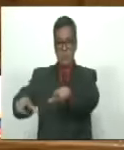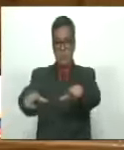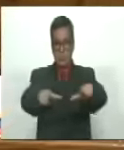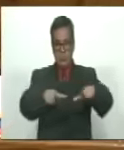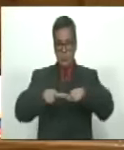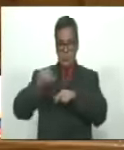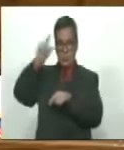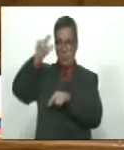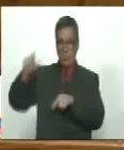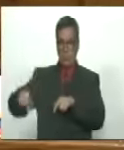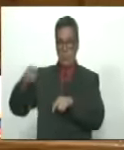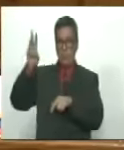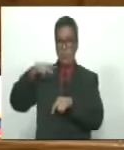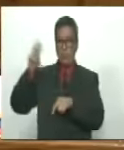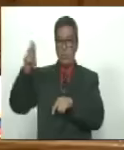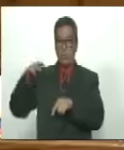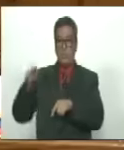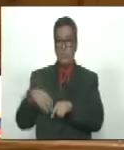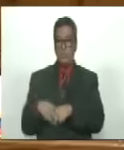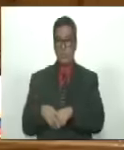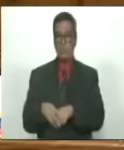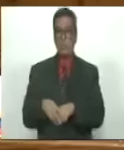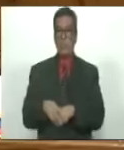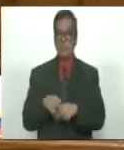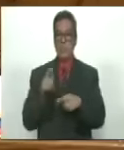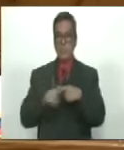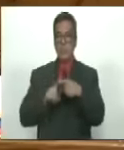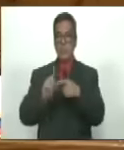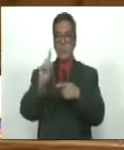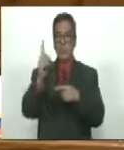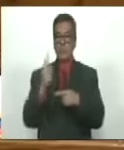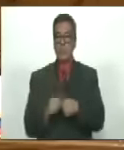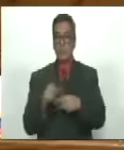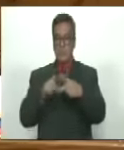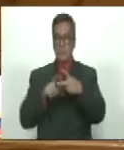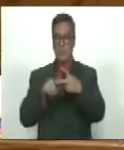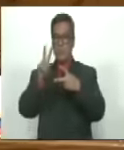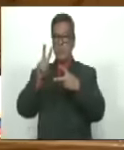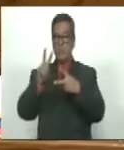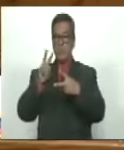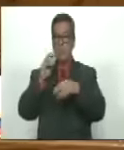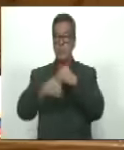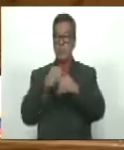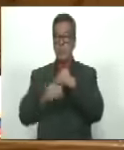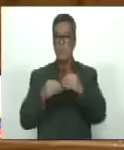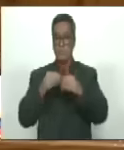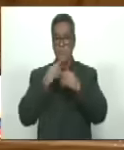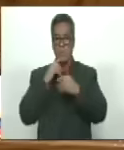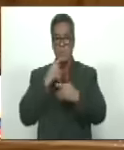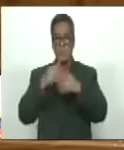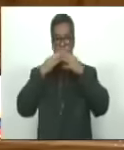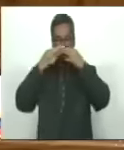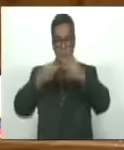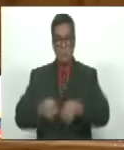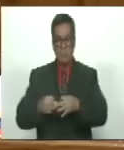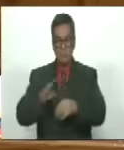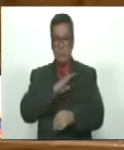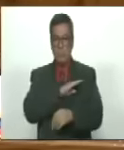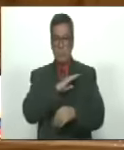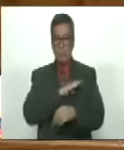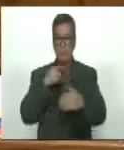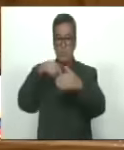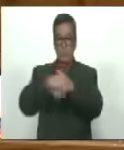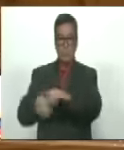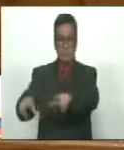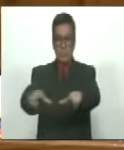territorio de la Guayana Esequiba. Punto uno. Y el segundo, con el propósito de asegurar la soberanía e